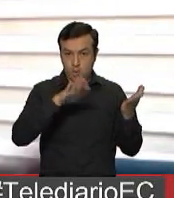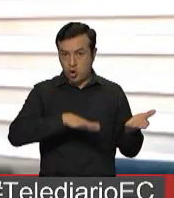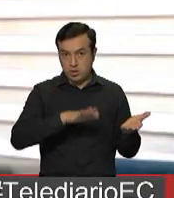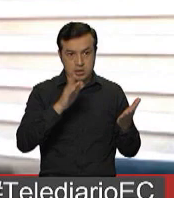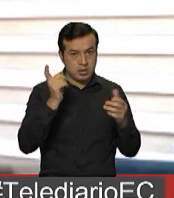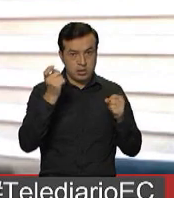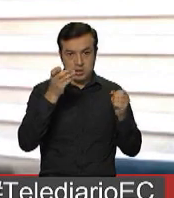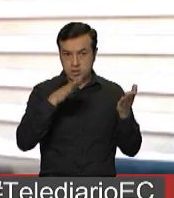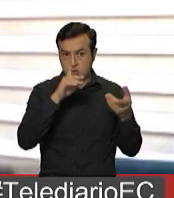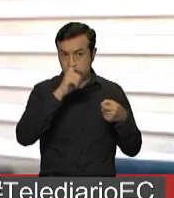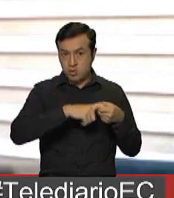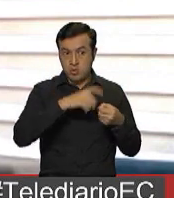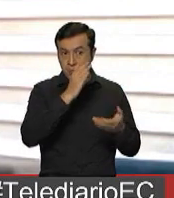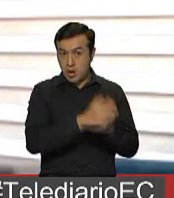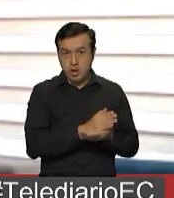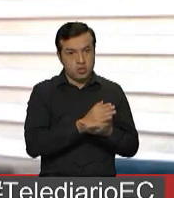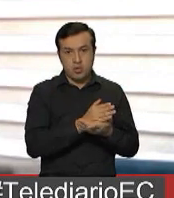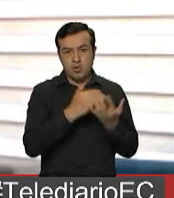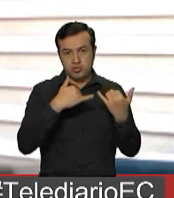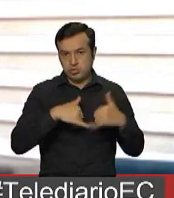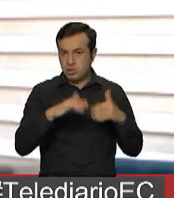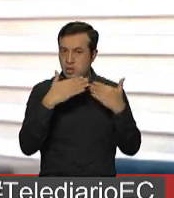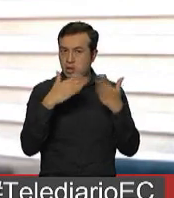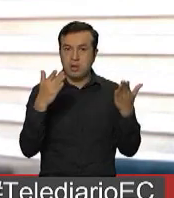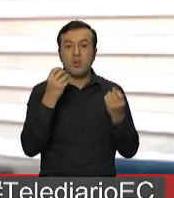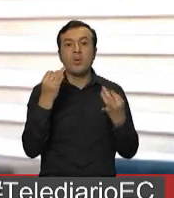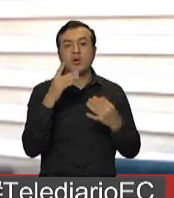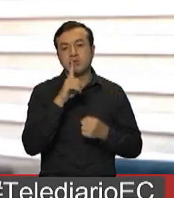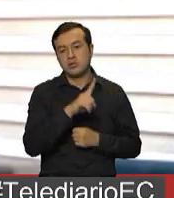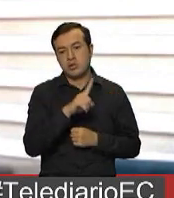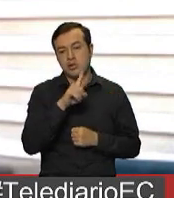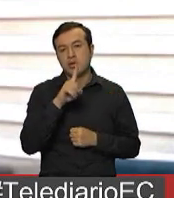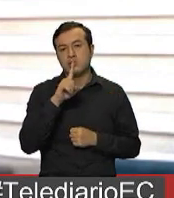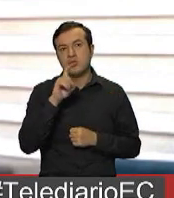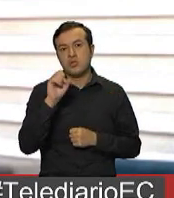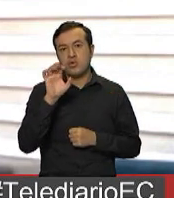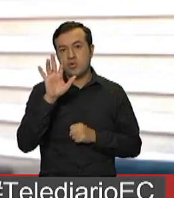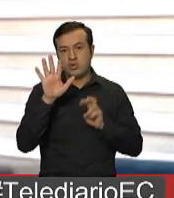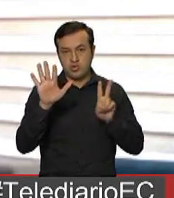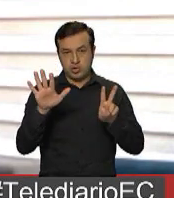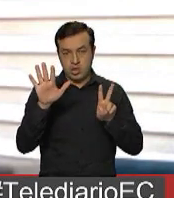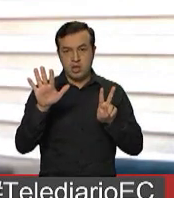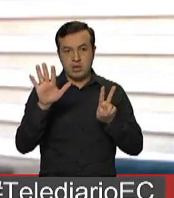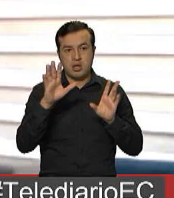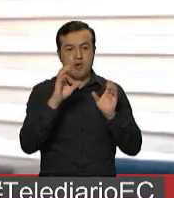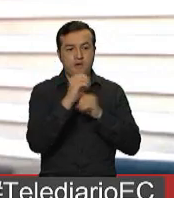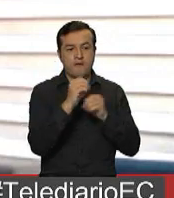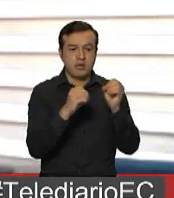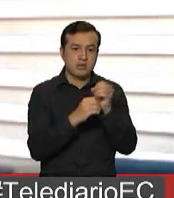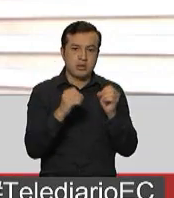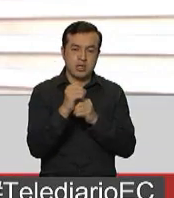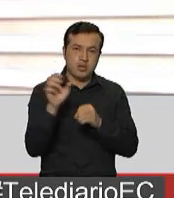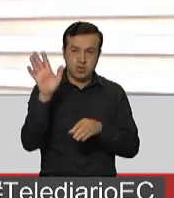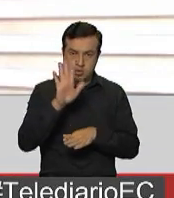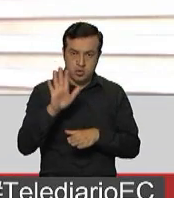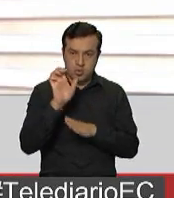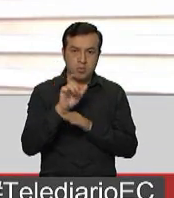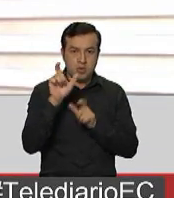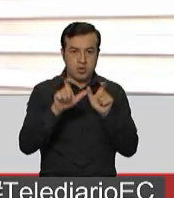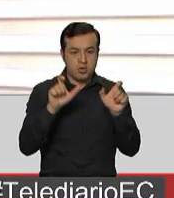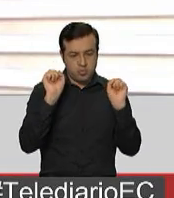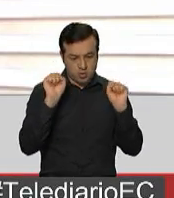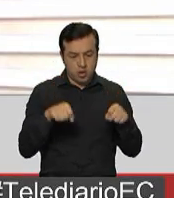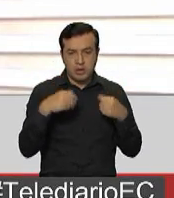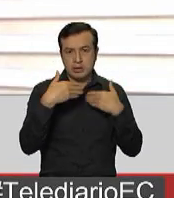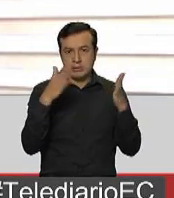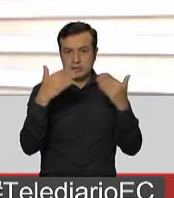que nunca se suspende, que están habilitadas ya más de 107 agencias en todo el país para que la ciudadanía pueda acceder